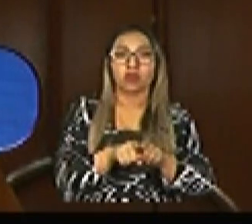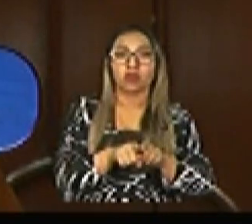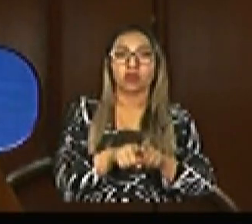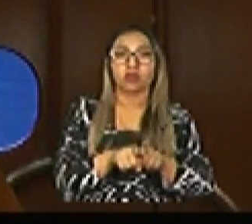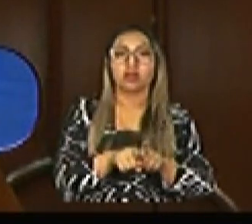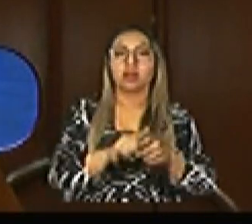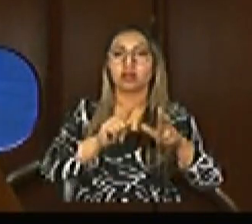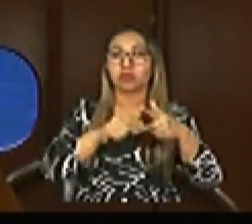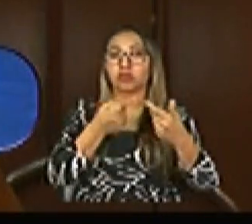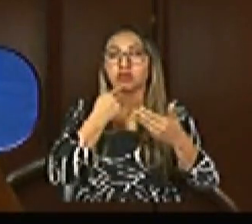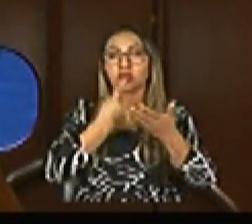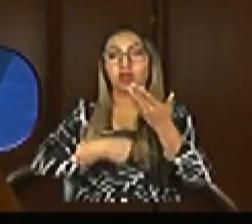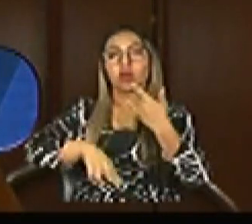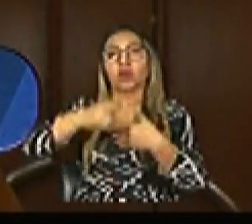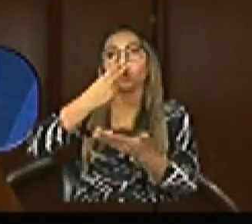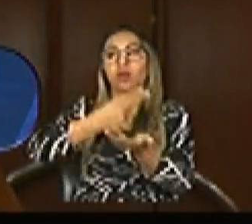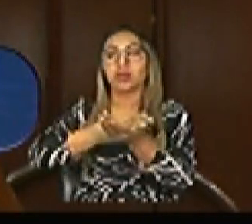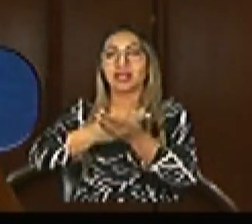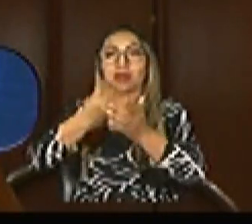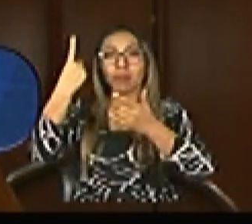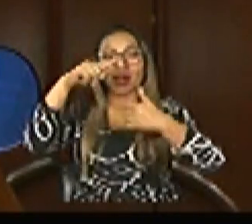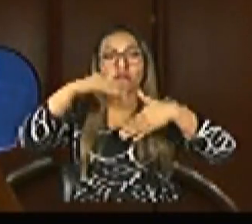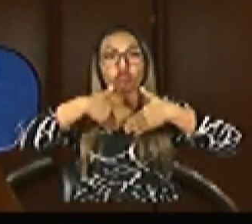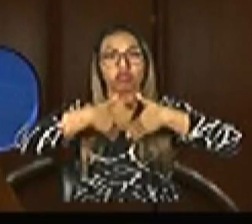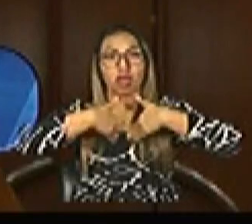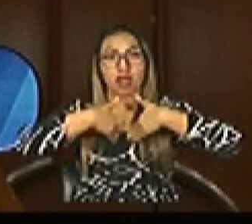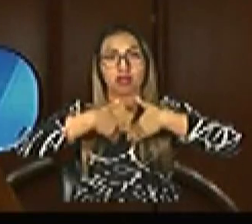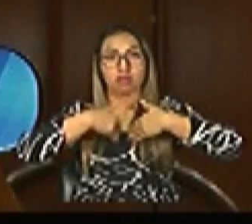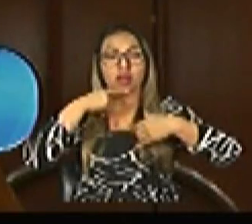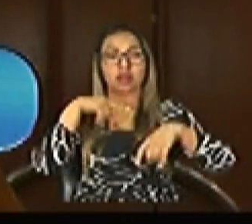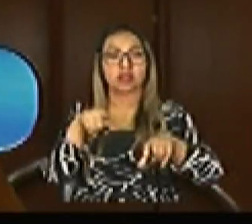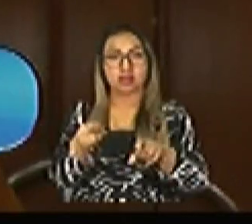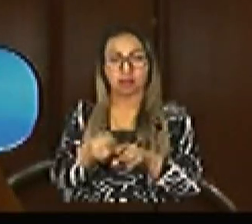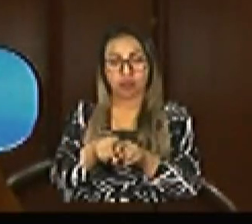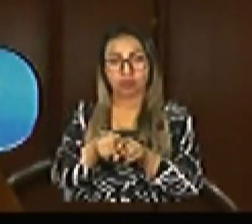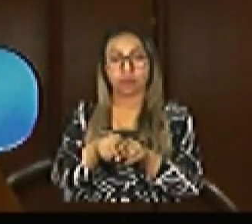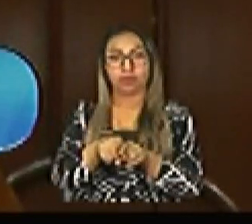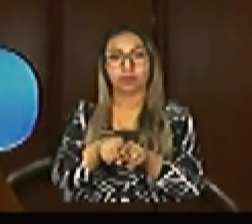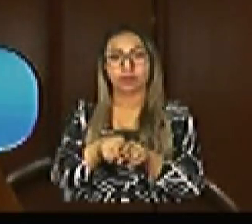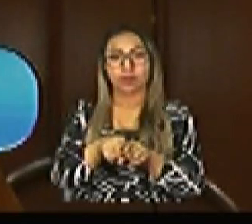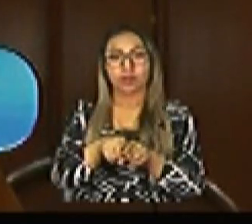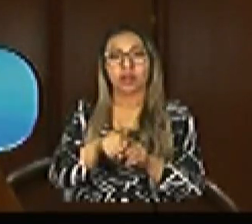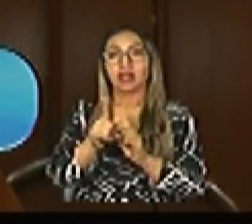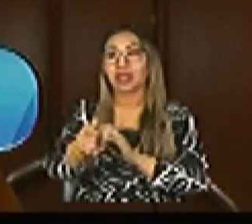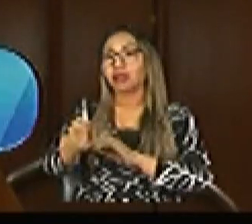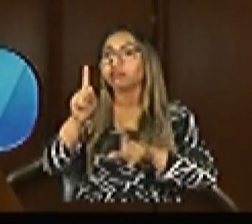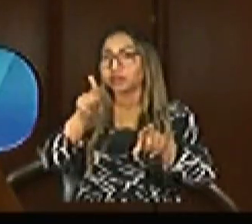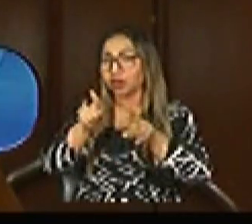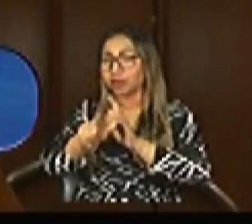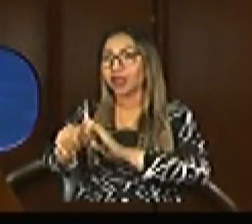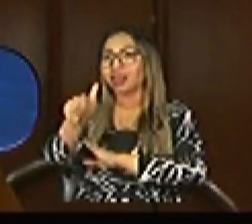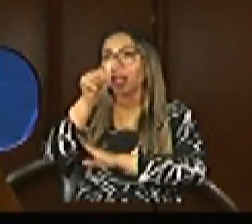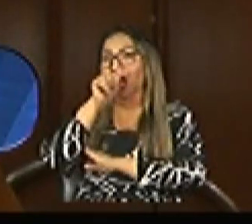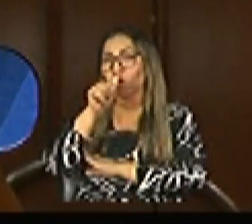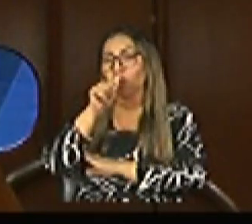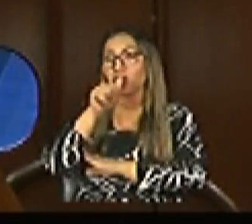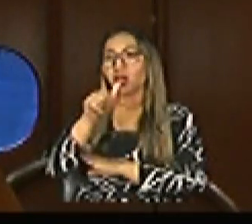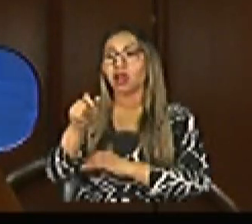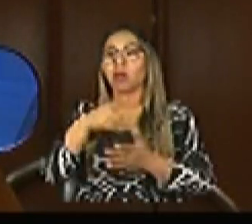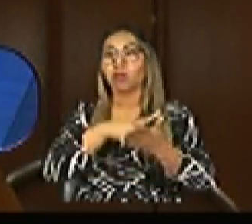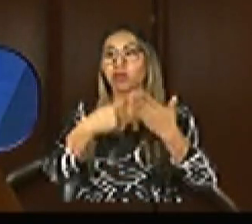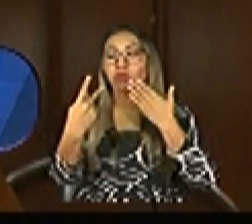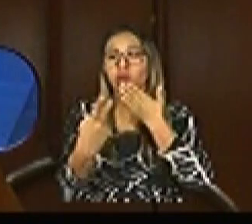de construcción del hospital de mascotas, atención al medio ambiente, dotación de agua potable, programas